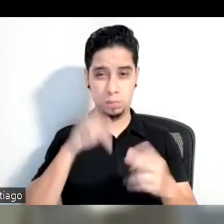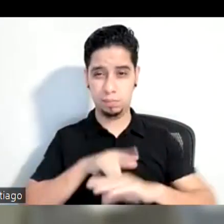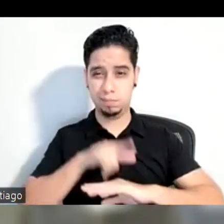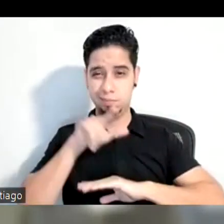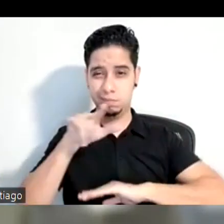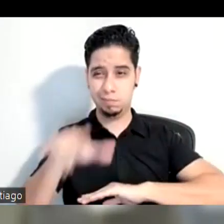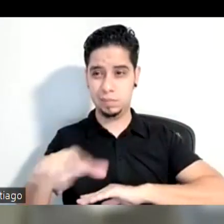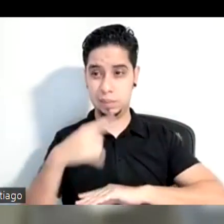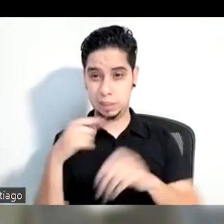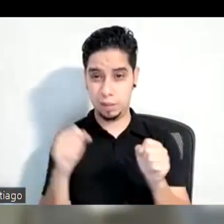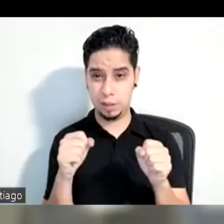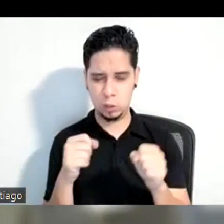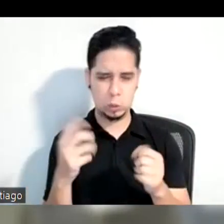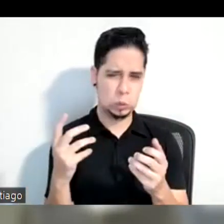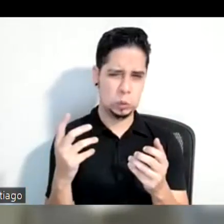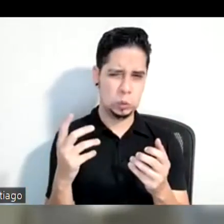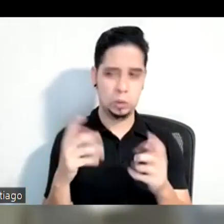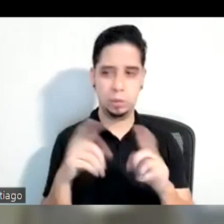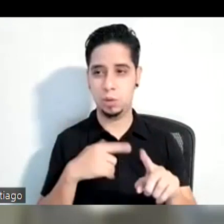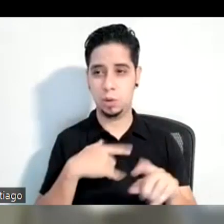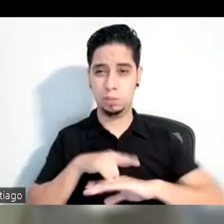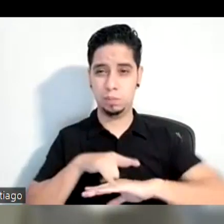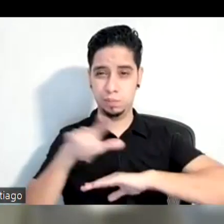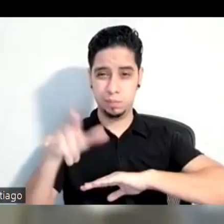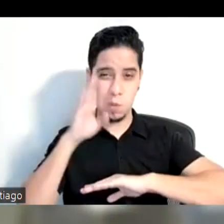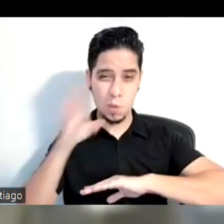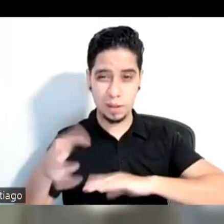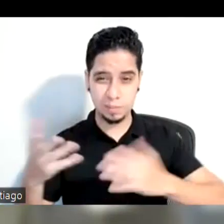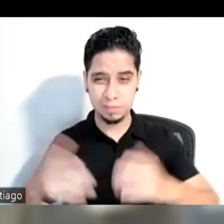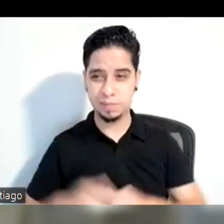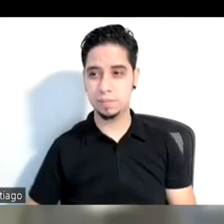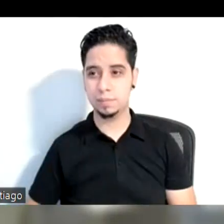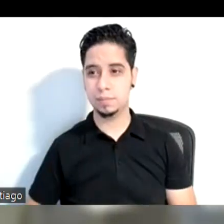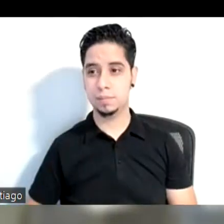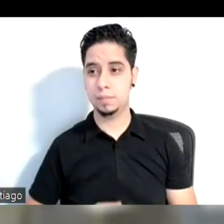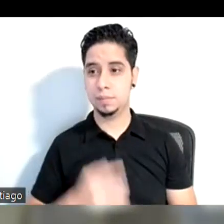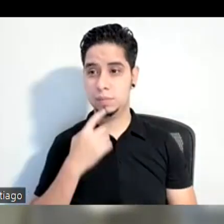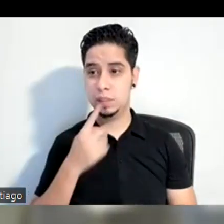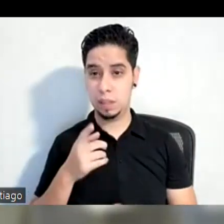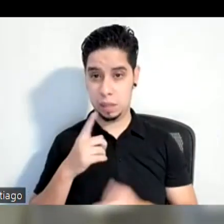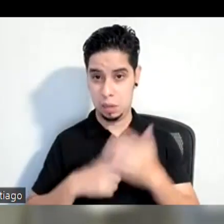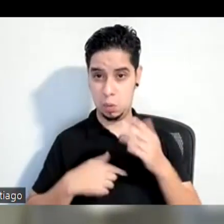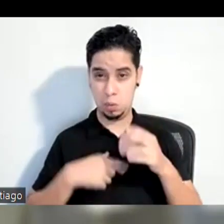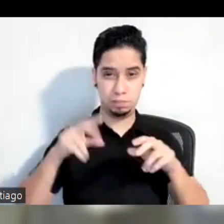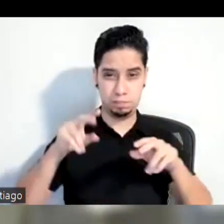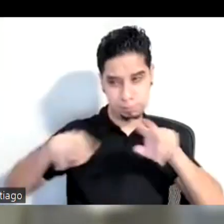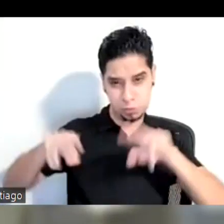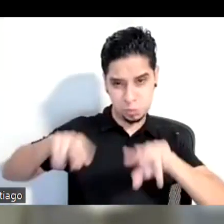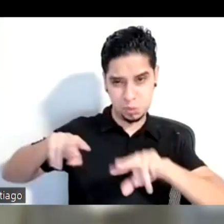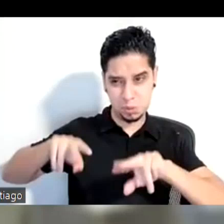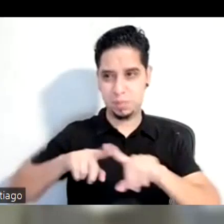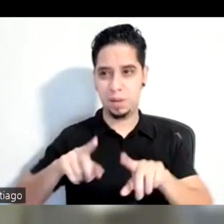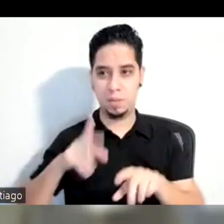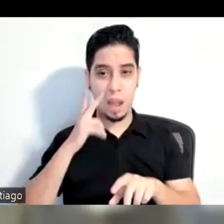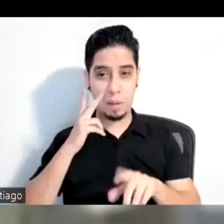que está frío, pero voy para allá a supervisar. Dicen que a supervisar, pero me voy a ver un poquito de nieve